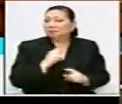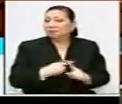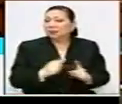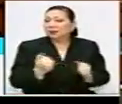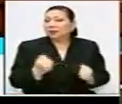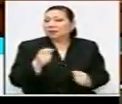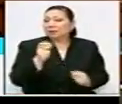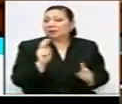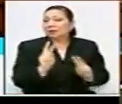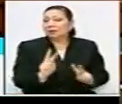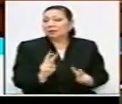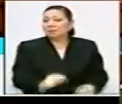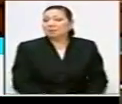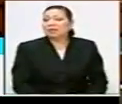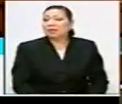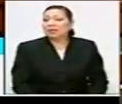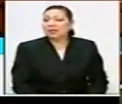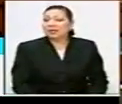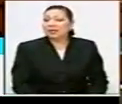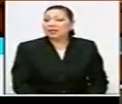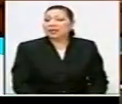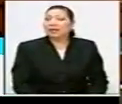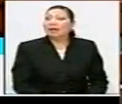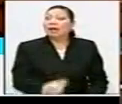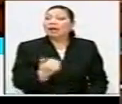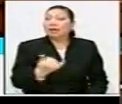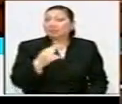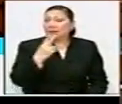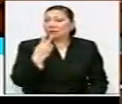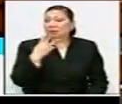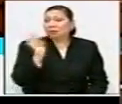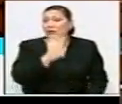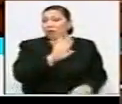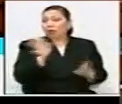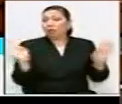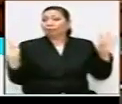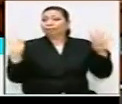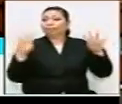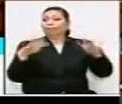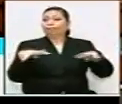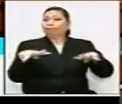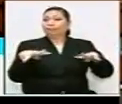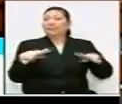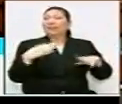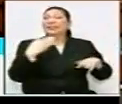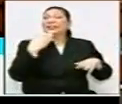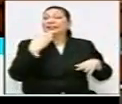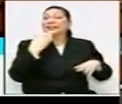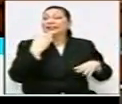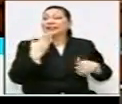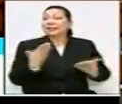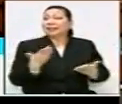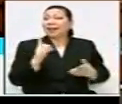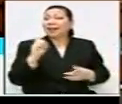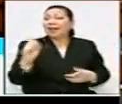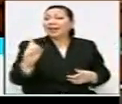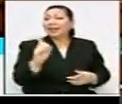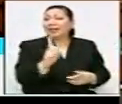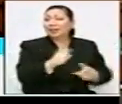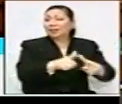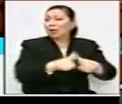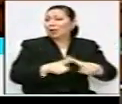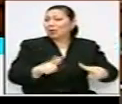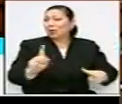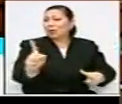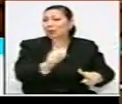es que la gente le crea, y ojo, aquel país nos está viendo y sabe quién es quién en cada uno de estos lugares,